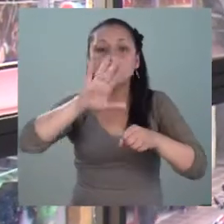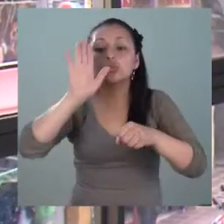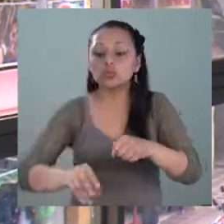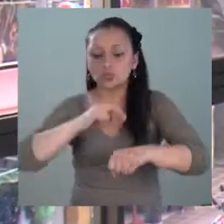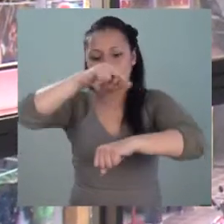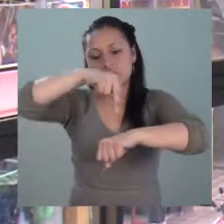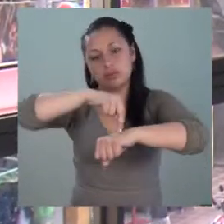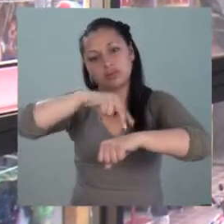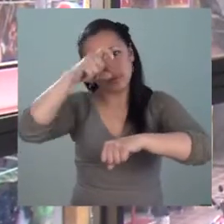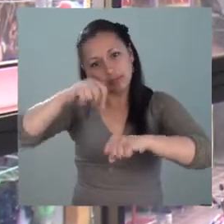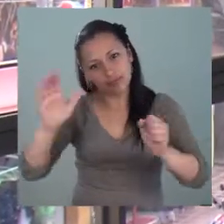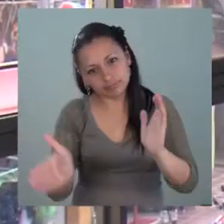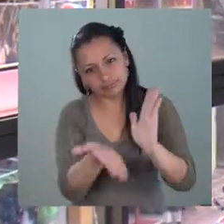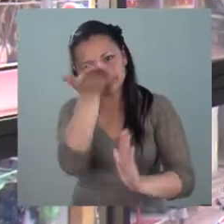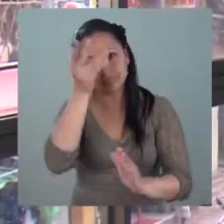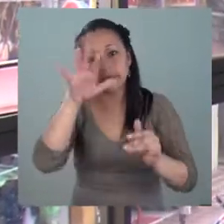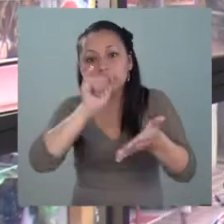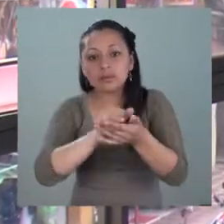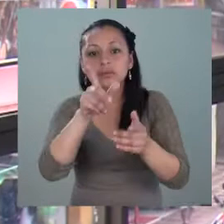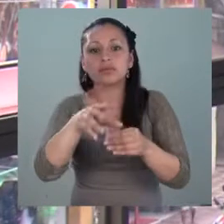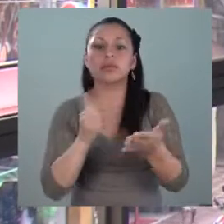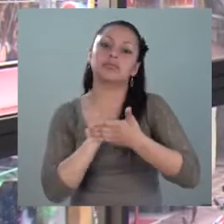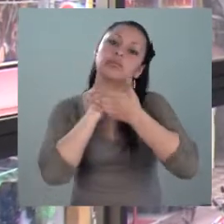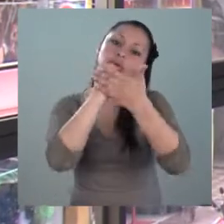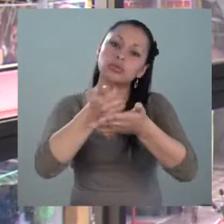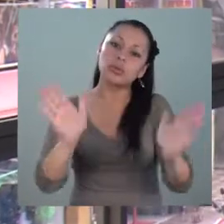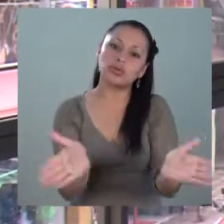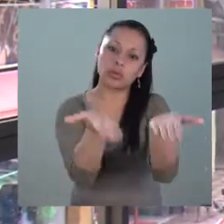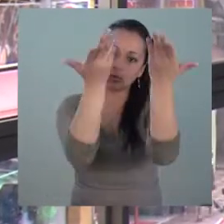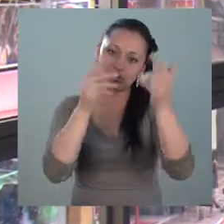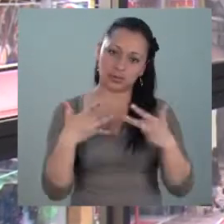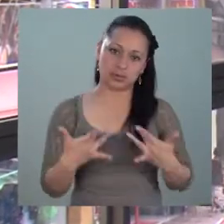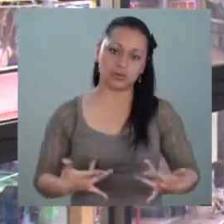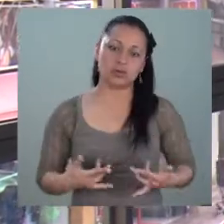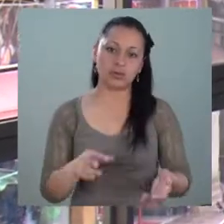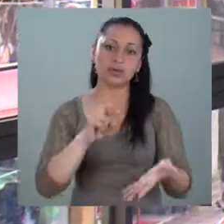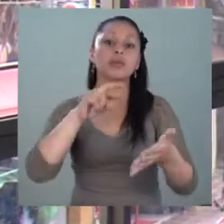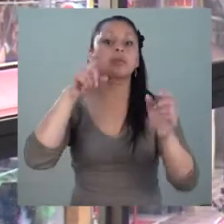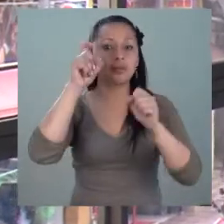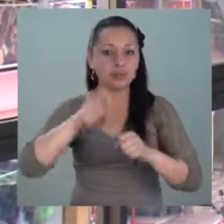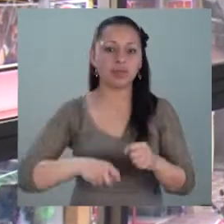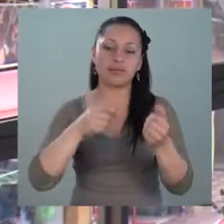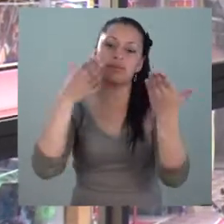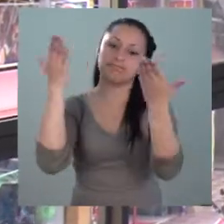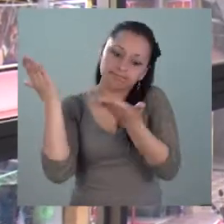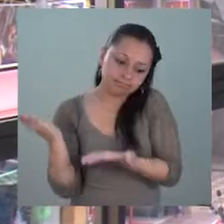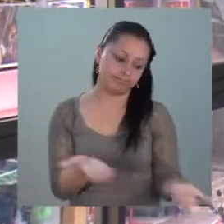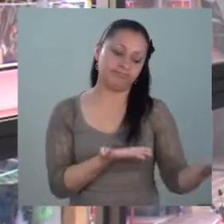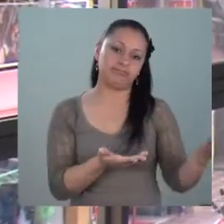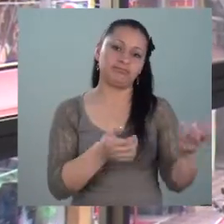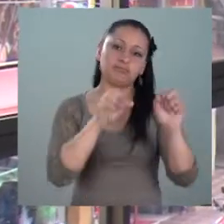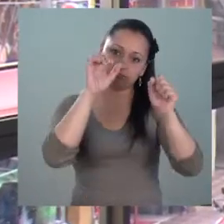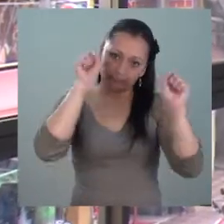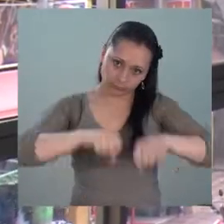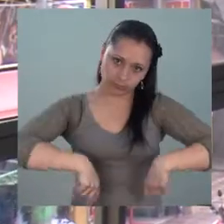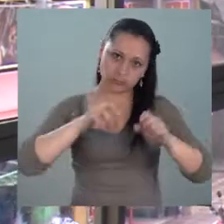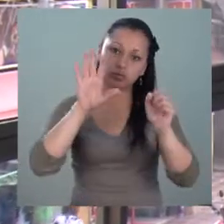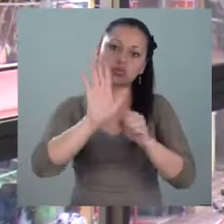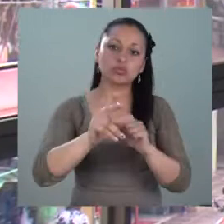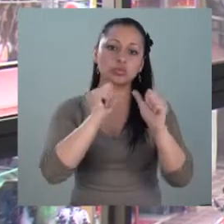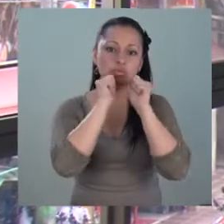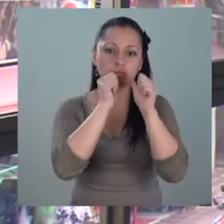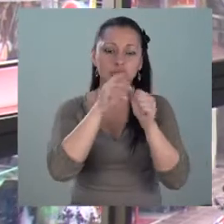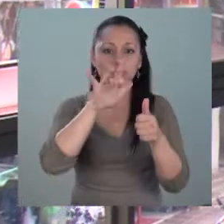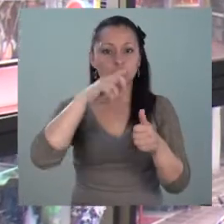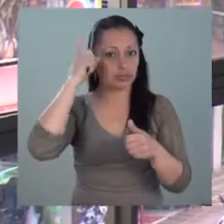del departamento de Nariño, y de la misma manera eso contribuye al mejoramiento de la salud, van a ser saludadas y bienvenidas. Por ello, esta iniciativa,